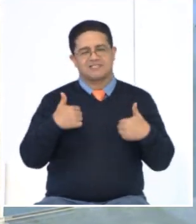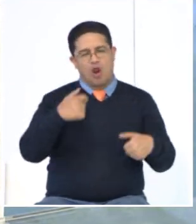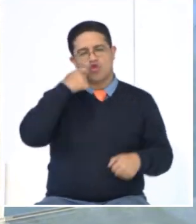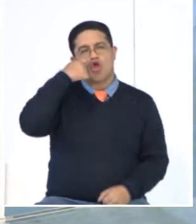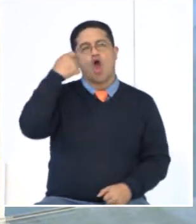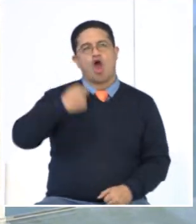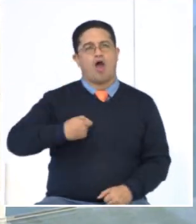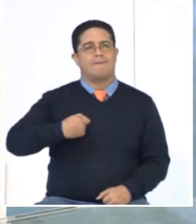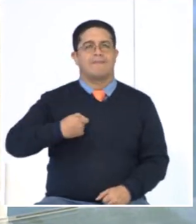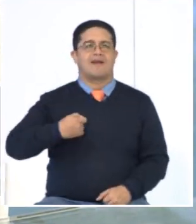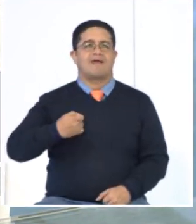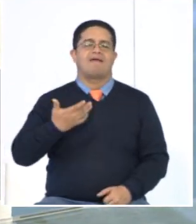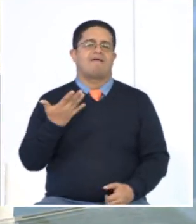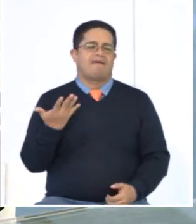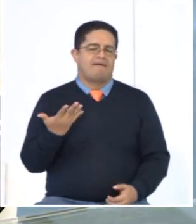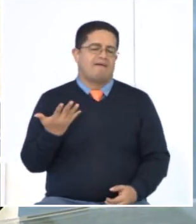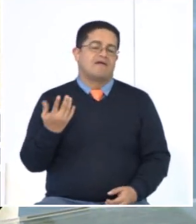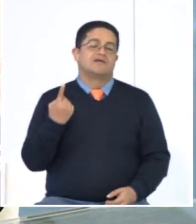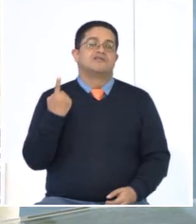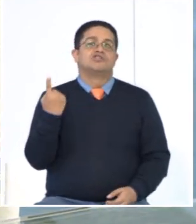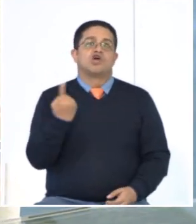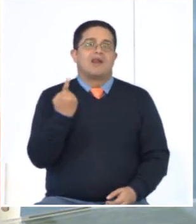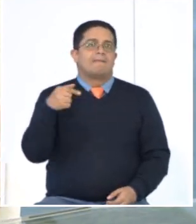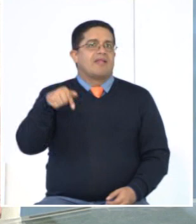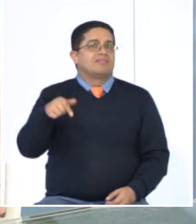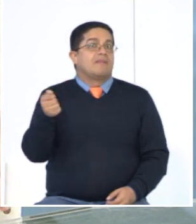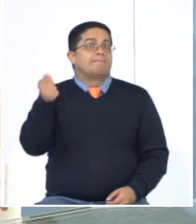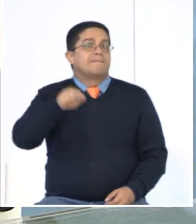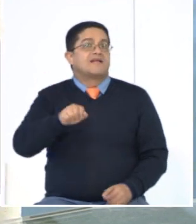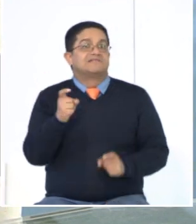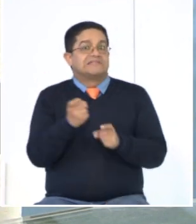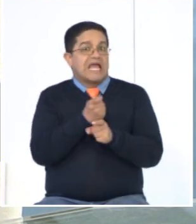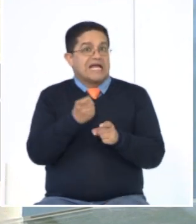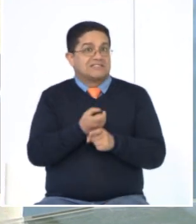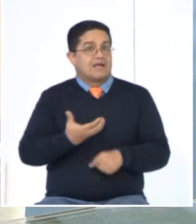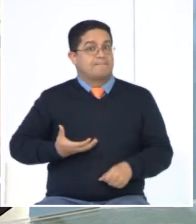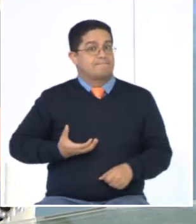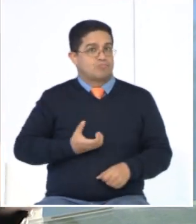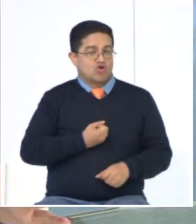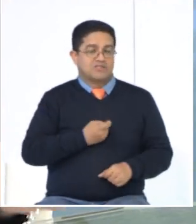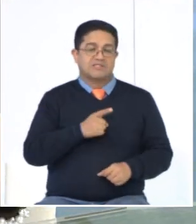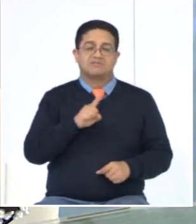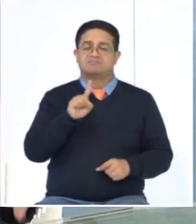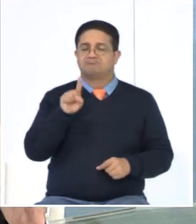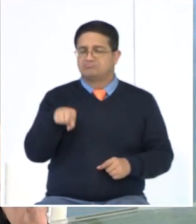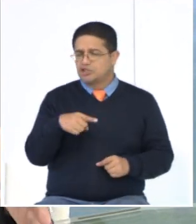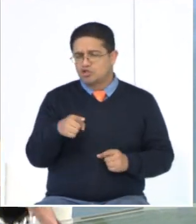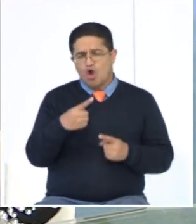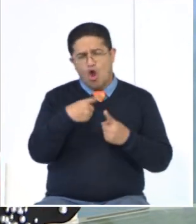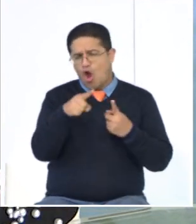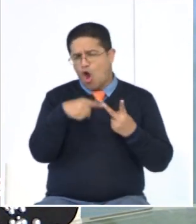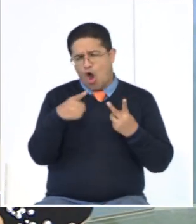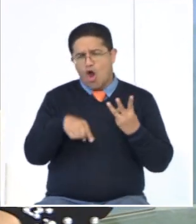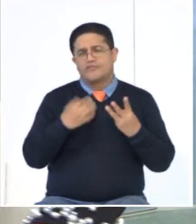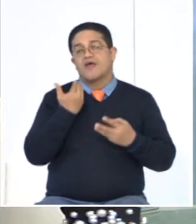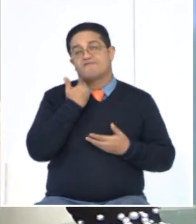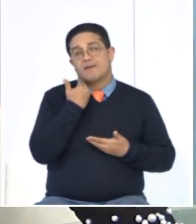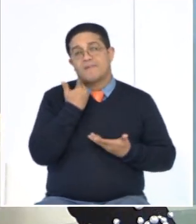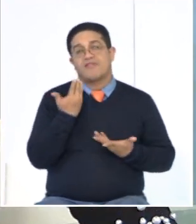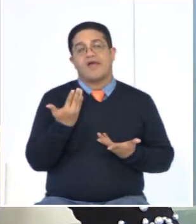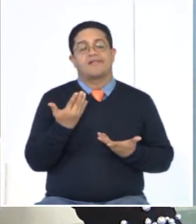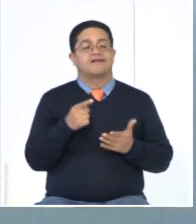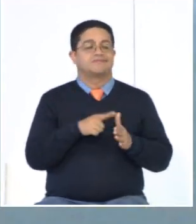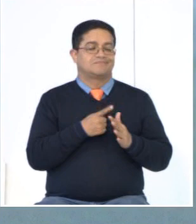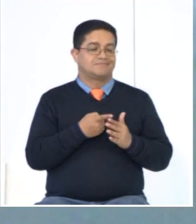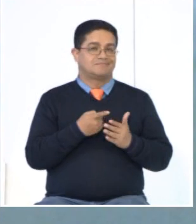los caballeros. Y no solamente este mes es cáncer de próstata, es todas las patologías asociadas con el hombre. Por eso podemos irnos desde